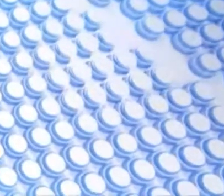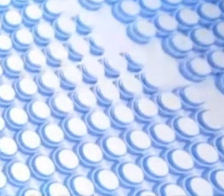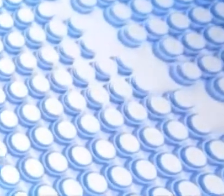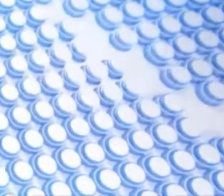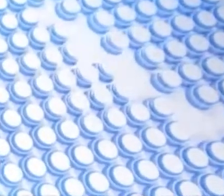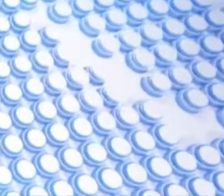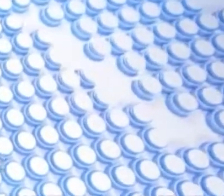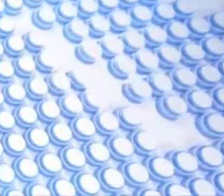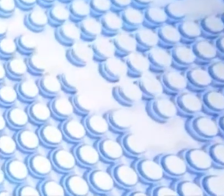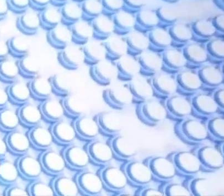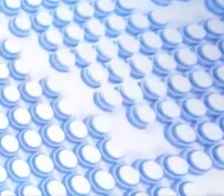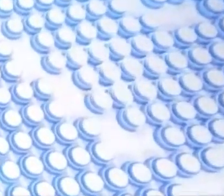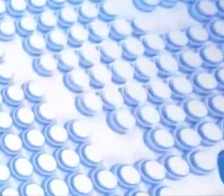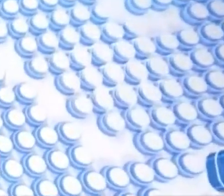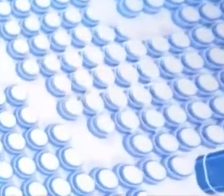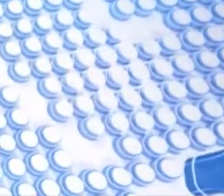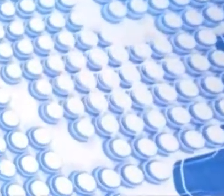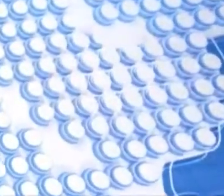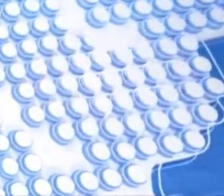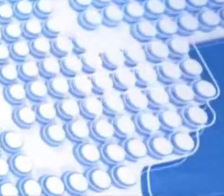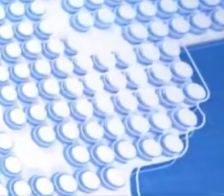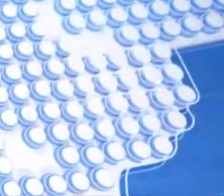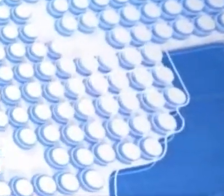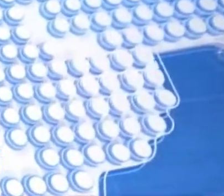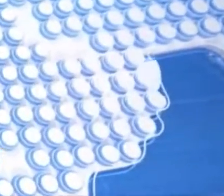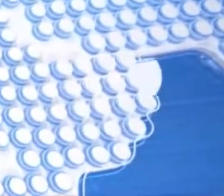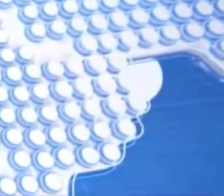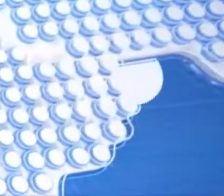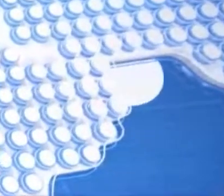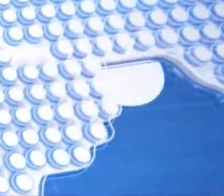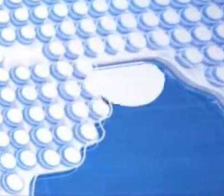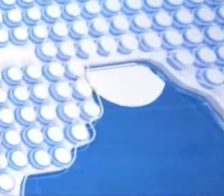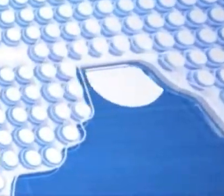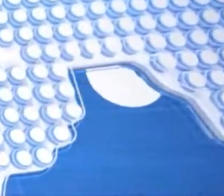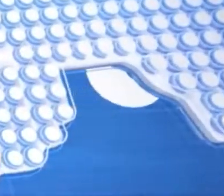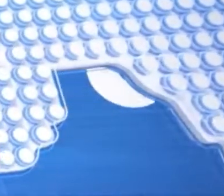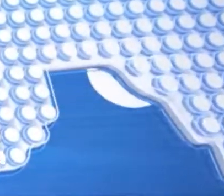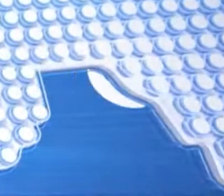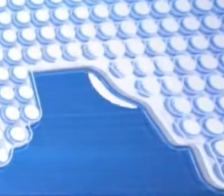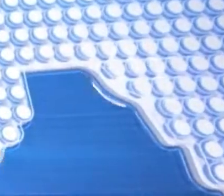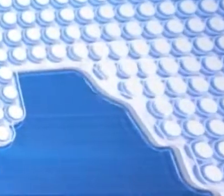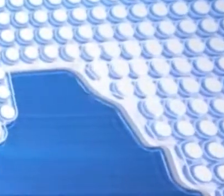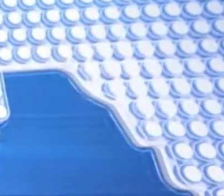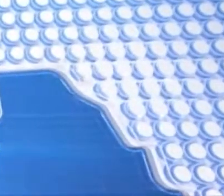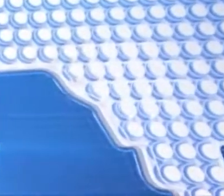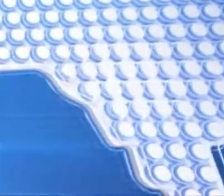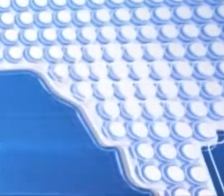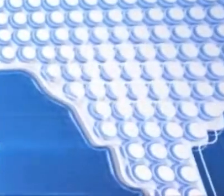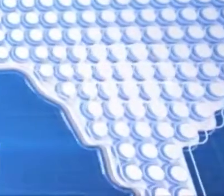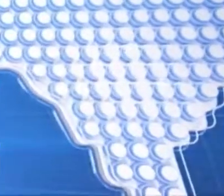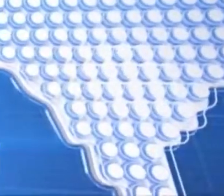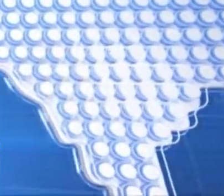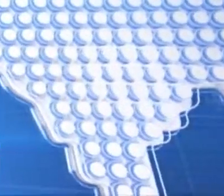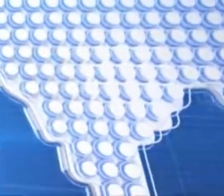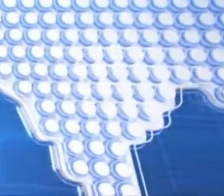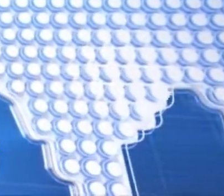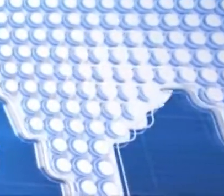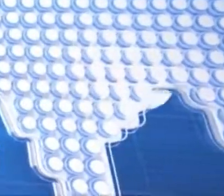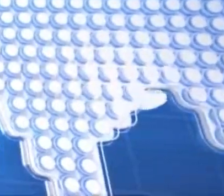En esta corporación. Jaime, le voy a decir una cosa que ustedes me conocen.